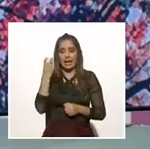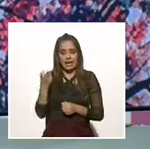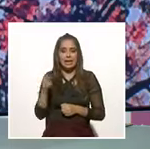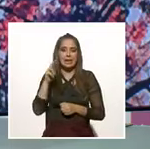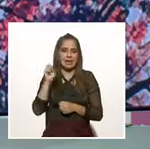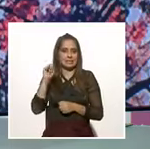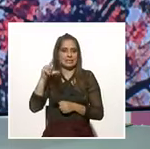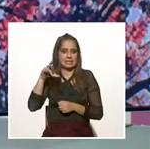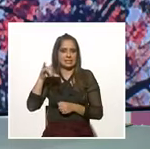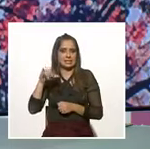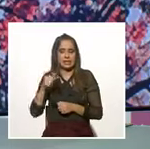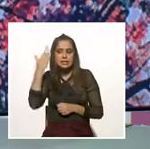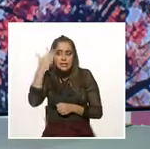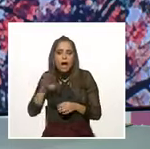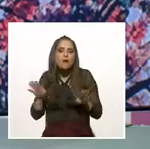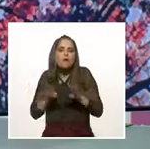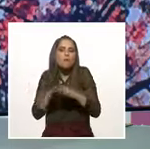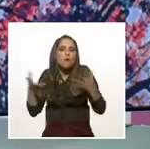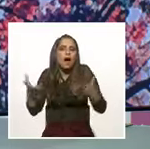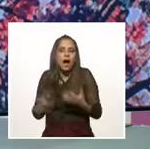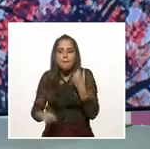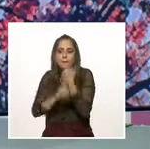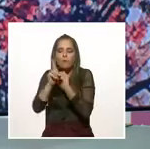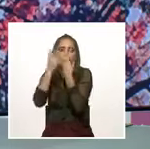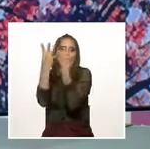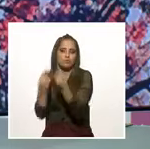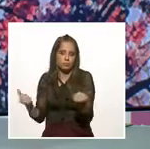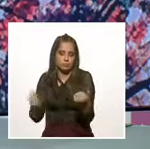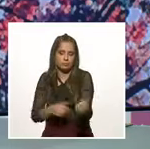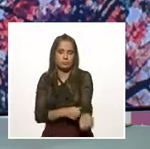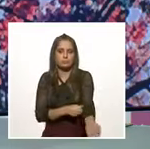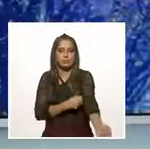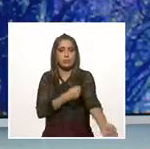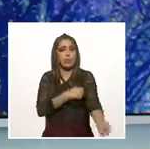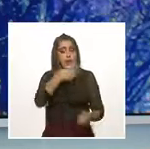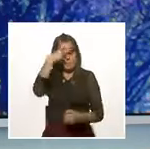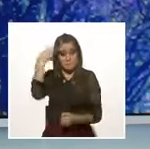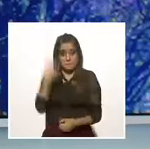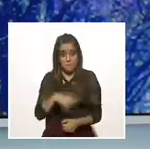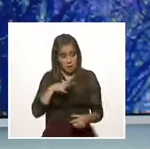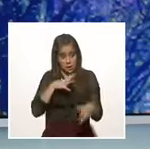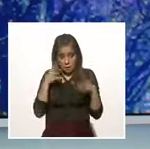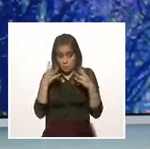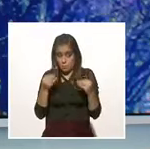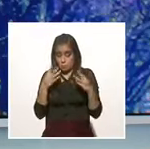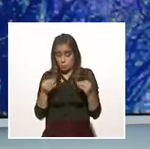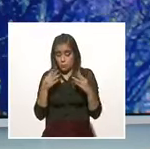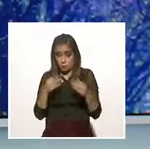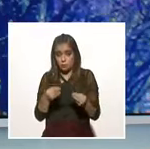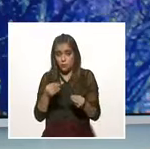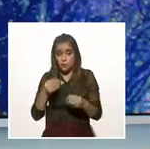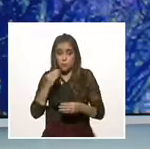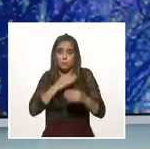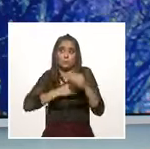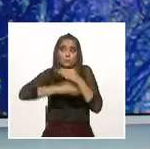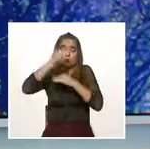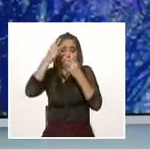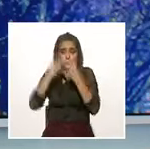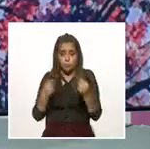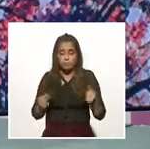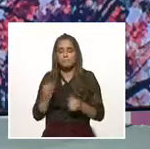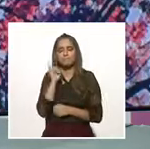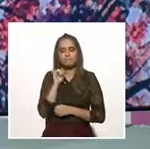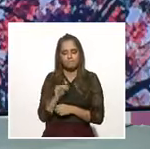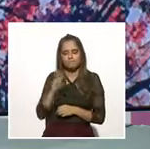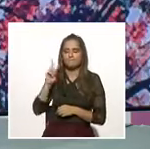sobrellevar una adversidad. Uh-huh. Uh-huh. Así es. ¿Y qué tan resilientes somos los mexicanos? Uy, no, somos todo un ejemplo. Eso